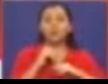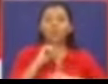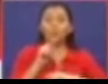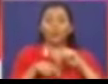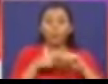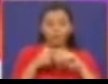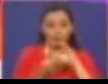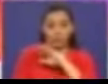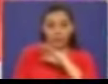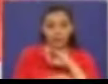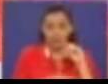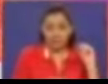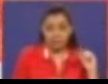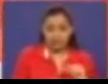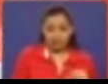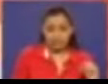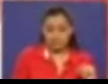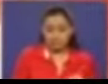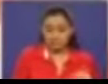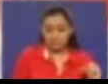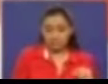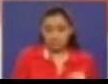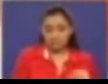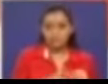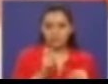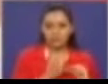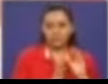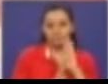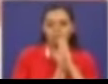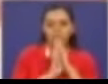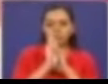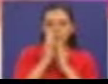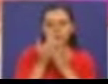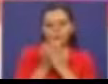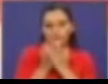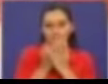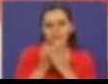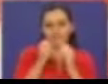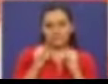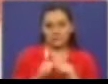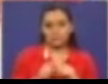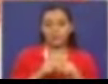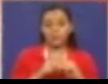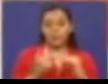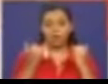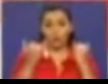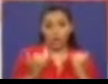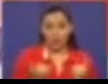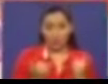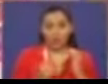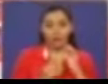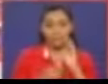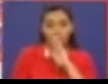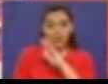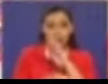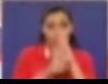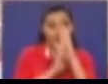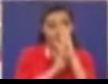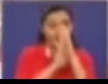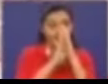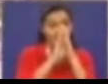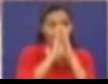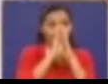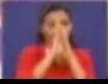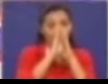bajos los precios del petróleo, teníamos un muy buen indicador de actividad económica. Ahora que se recuperan los precios del petróleo,